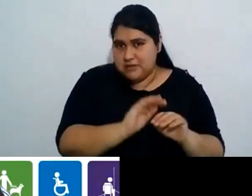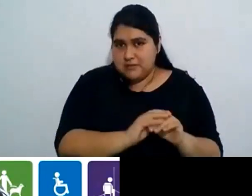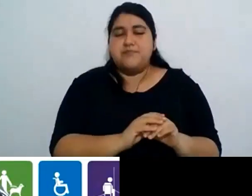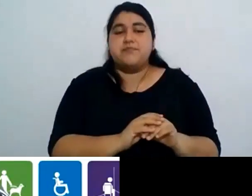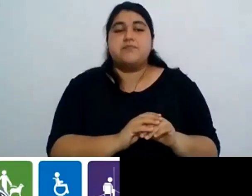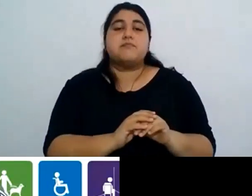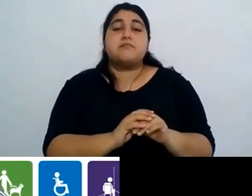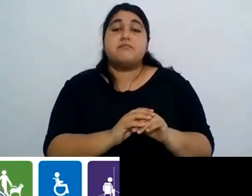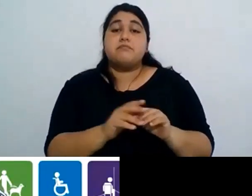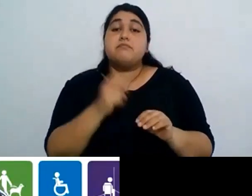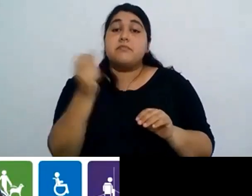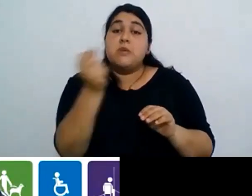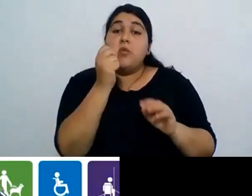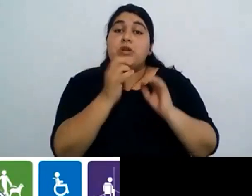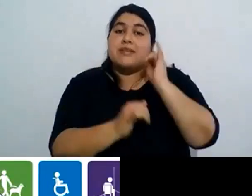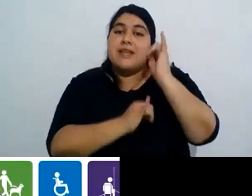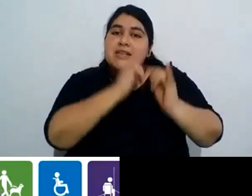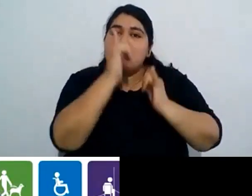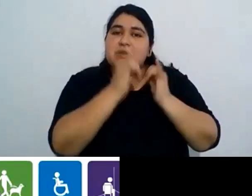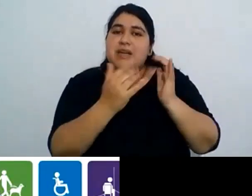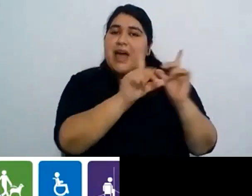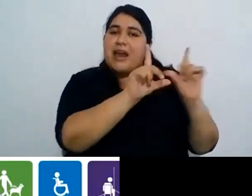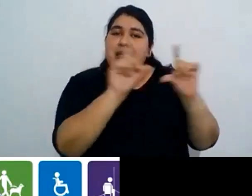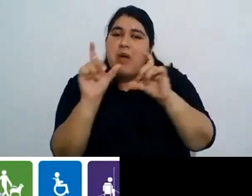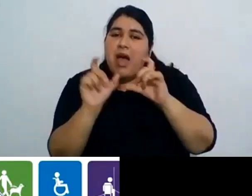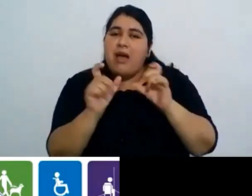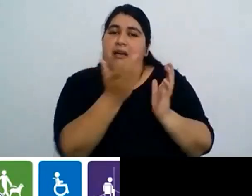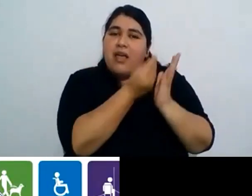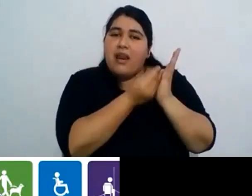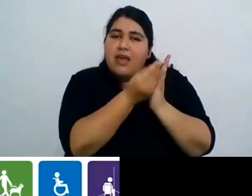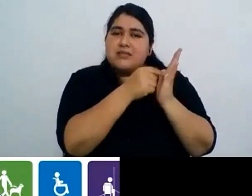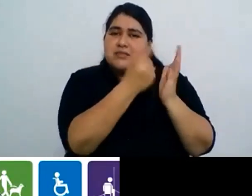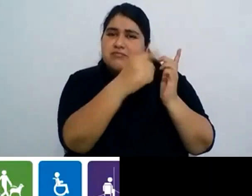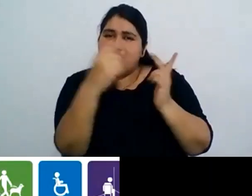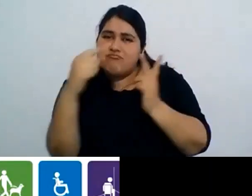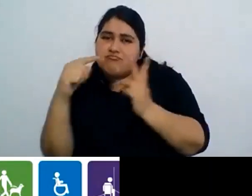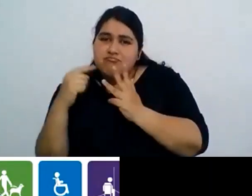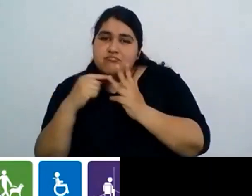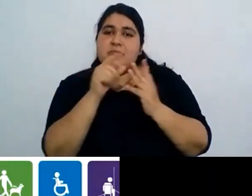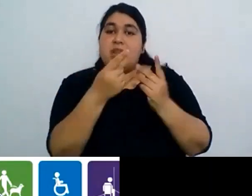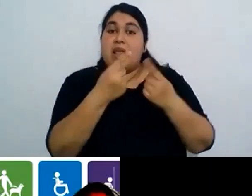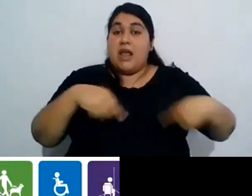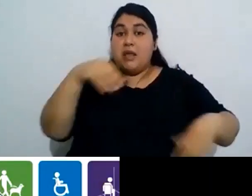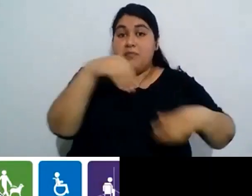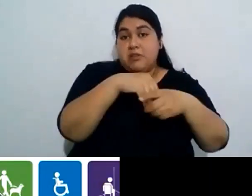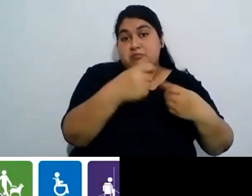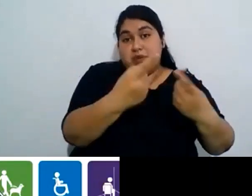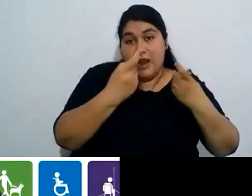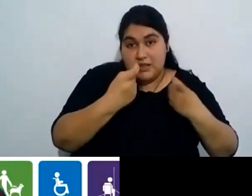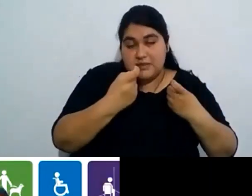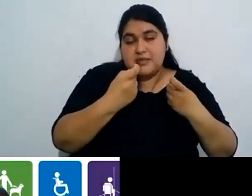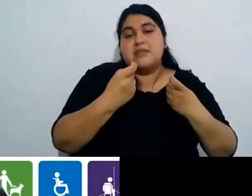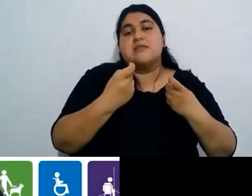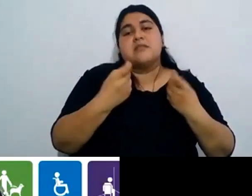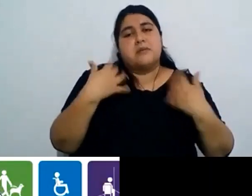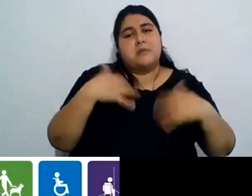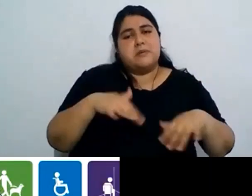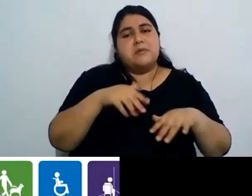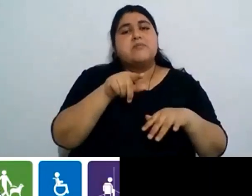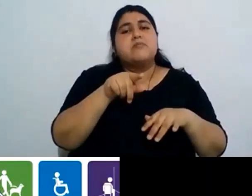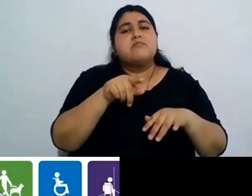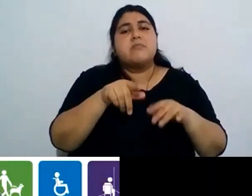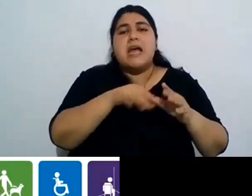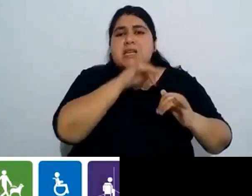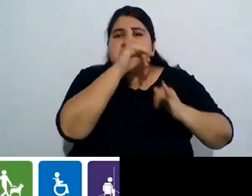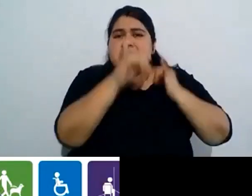Describir las imágenes correctamente con todos los elementos necesarios. No tan detallado, pero